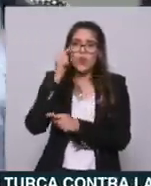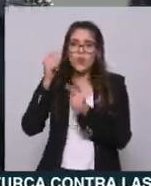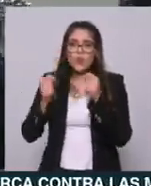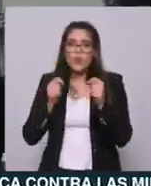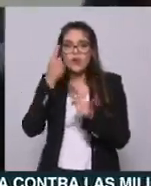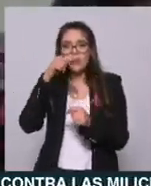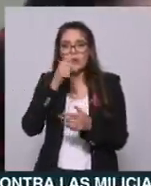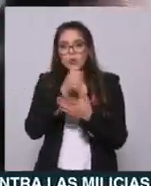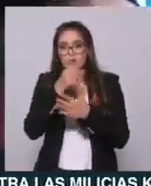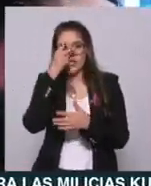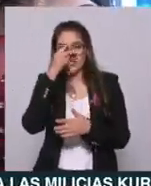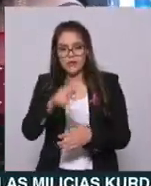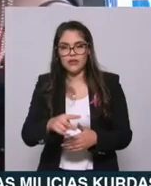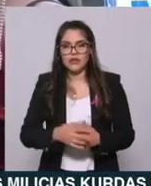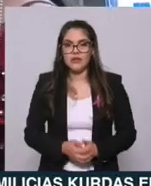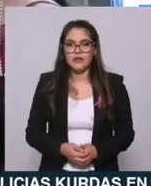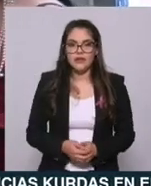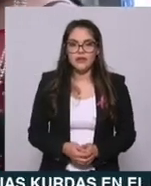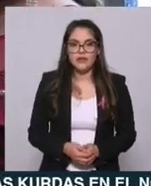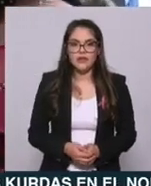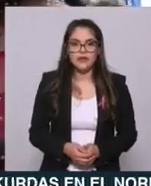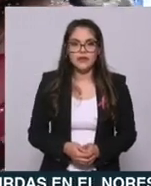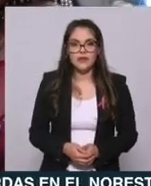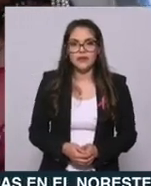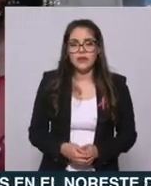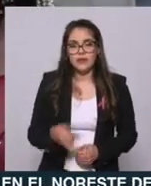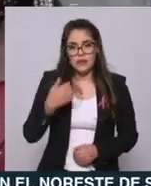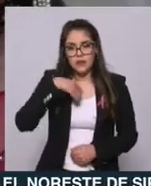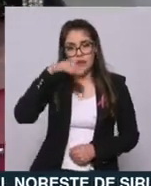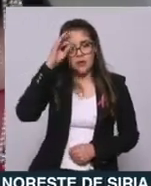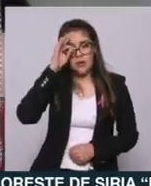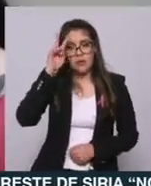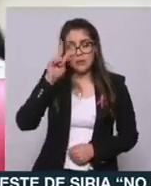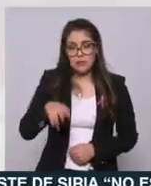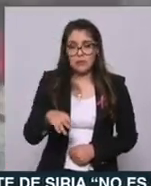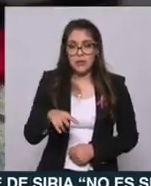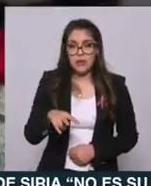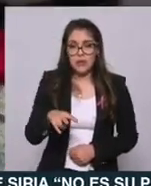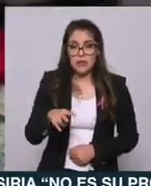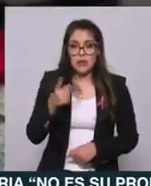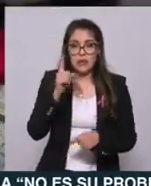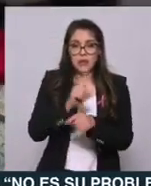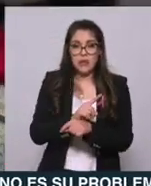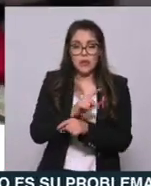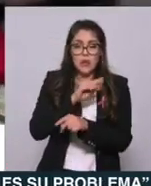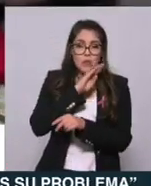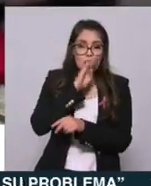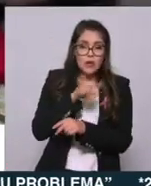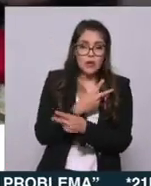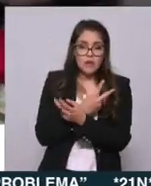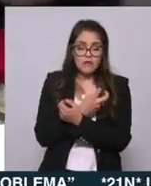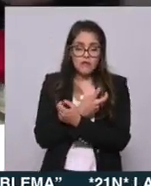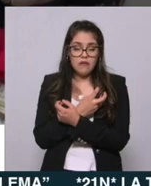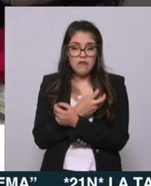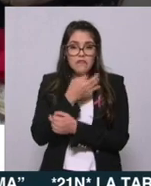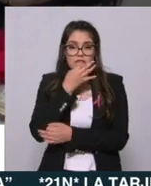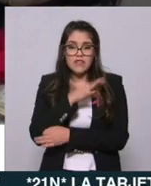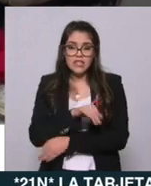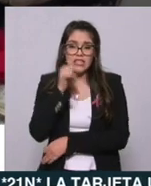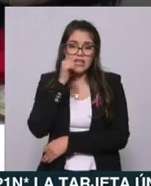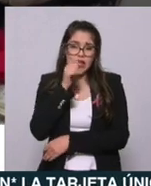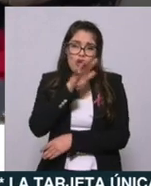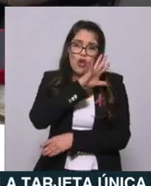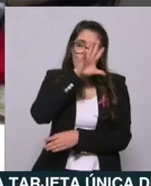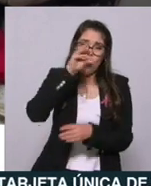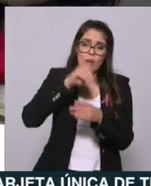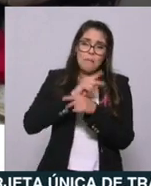de la Ciudad de México. Y yo creo que si bien Día de Muertos, Festival de Día de Muertos sucede en todo el